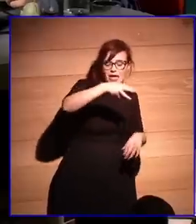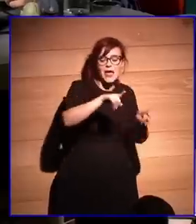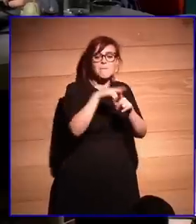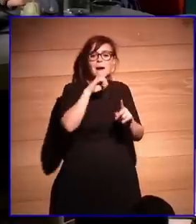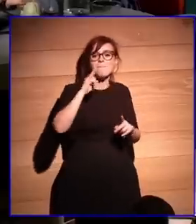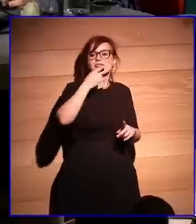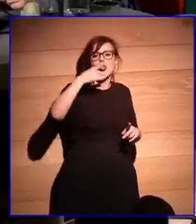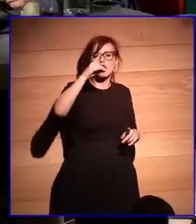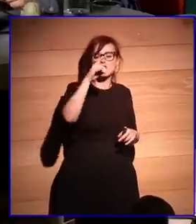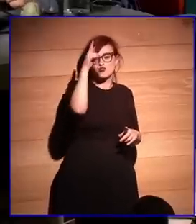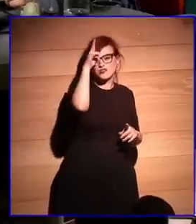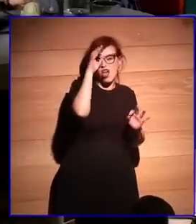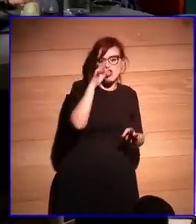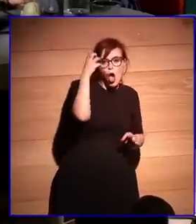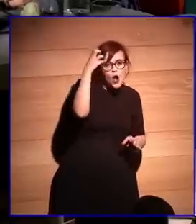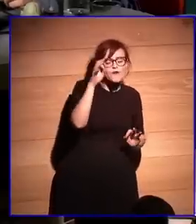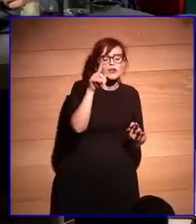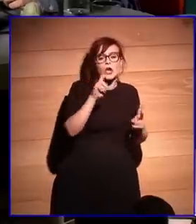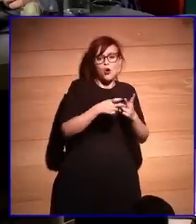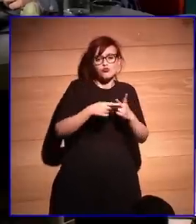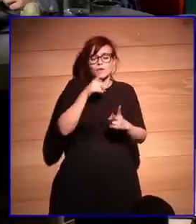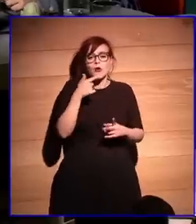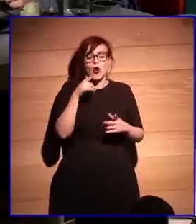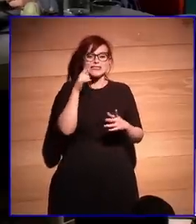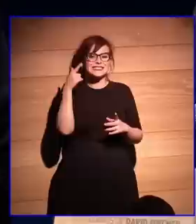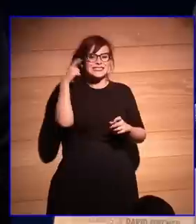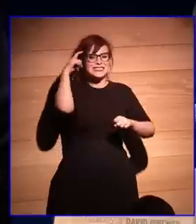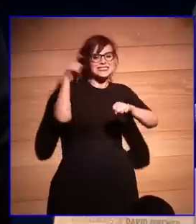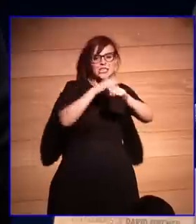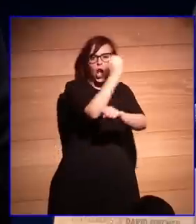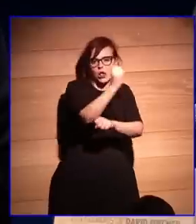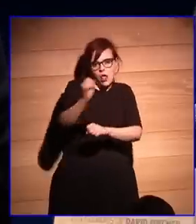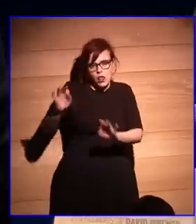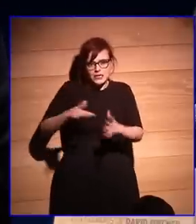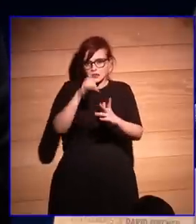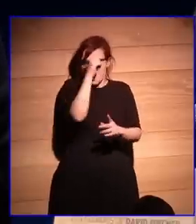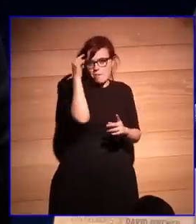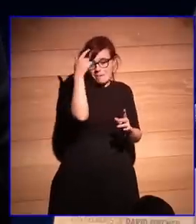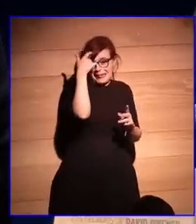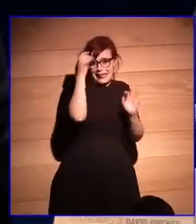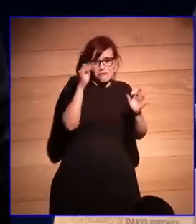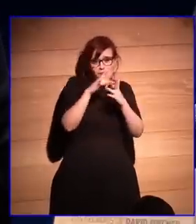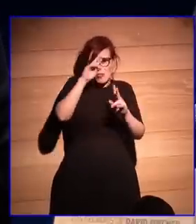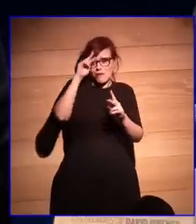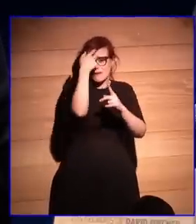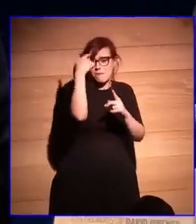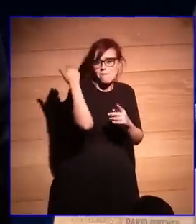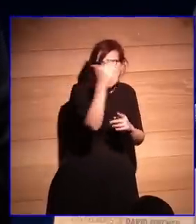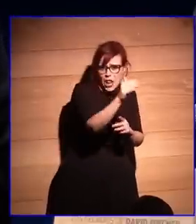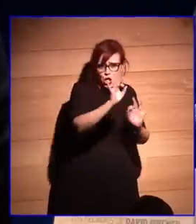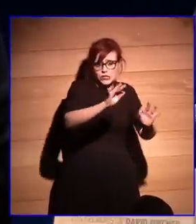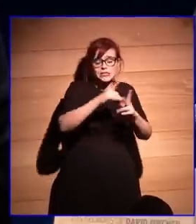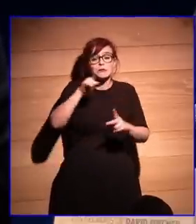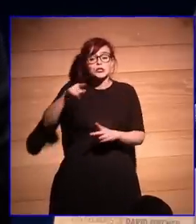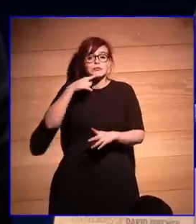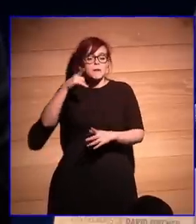Düsseldorf, por ejemplo, en general, en cualquier psico-killer, digamos que su mente le lleva a la maldad, y luego están los